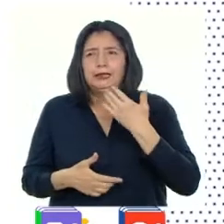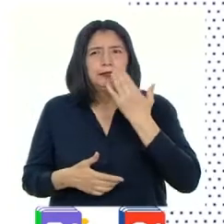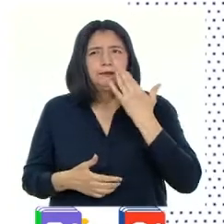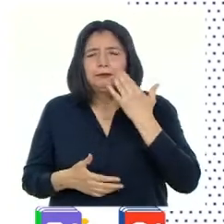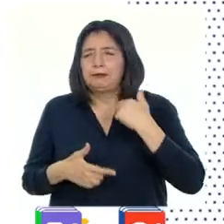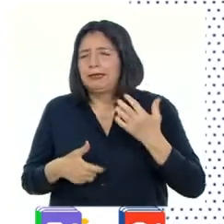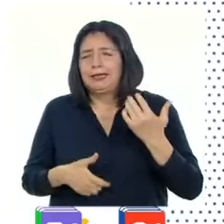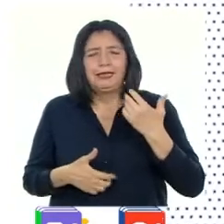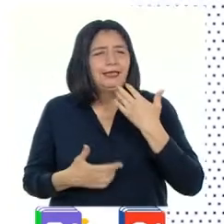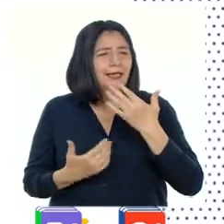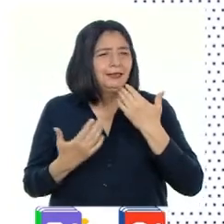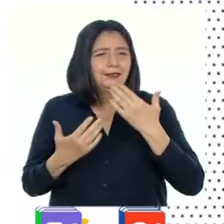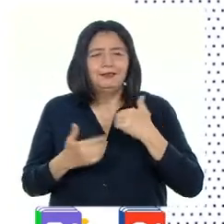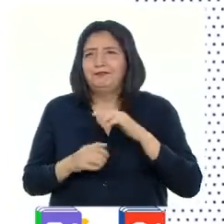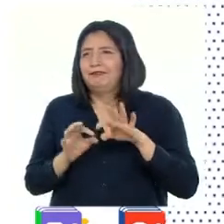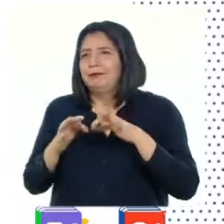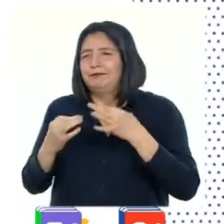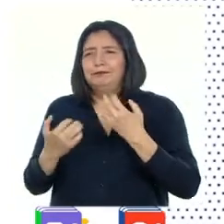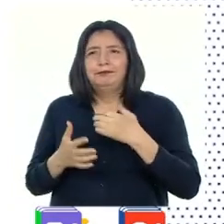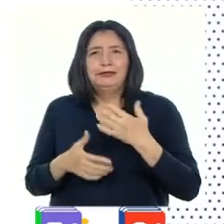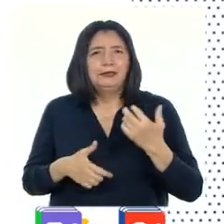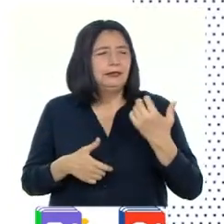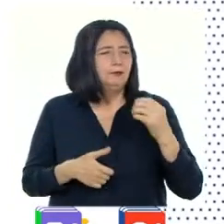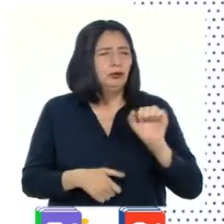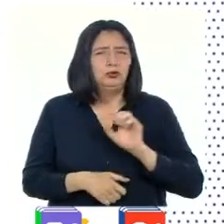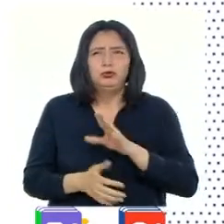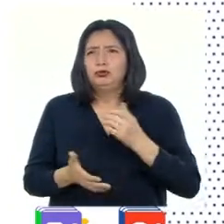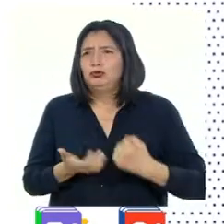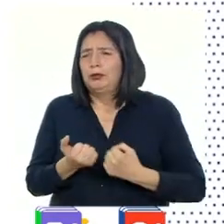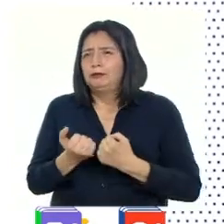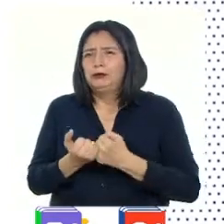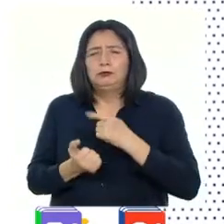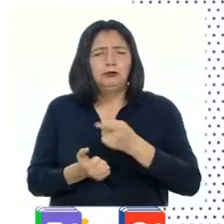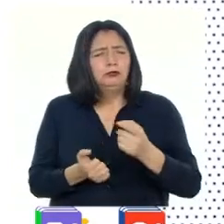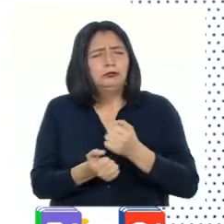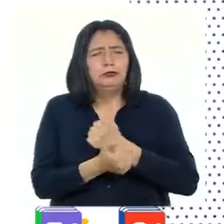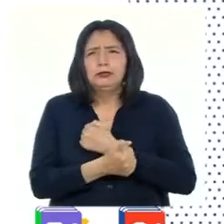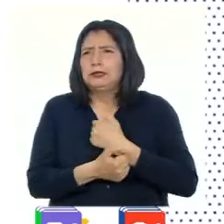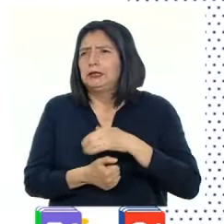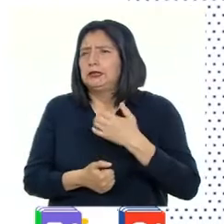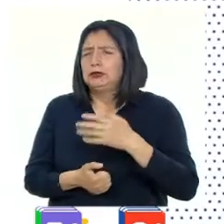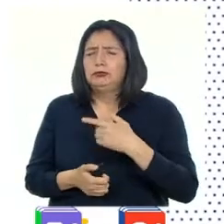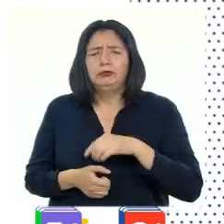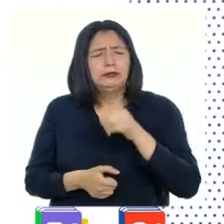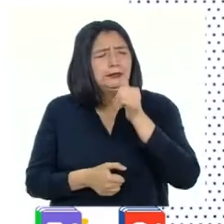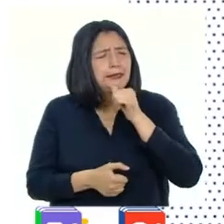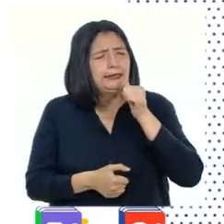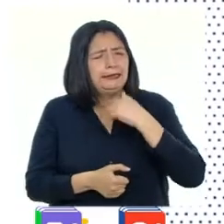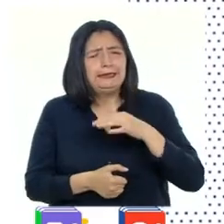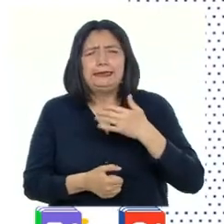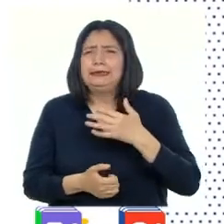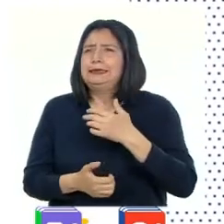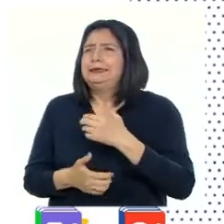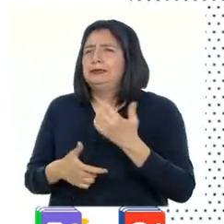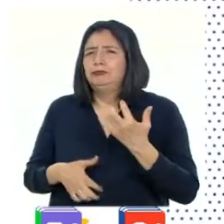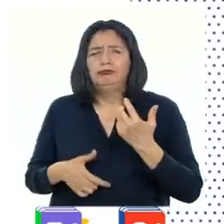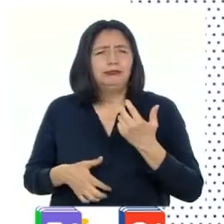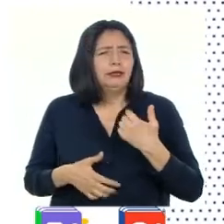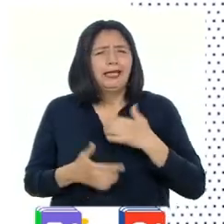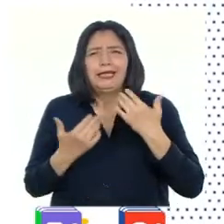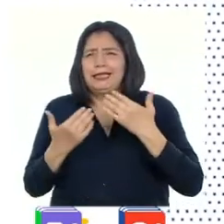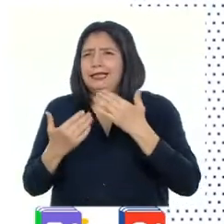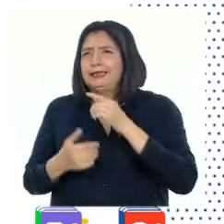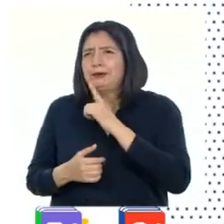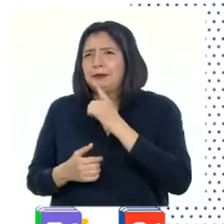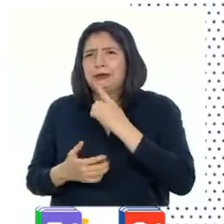mamita, gracias familia, por tu apoyo, por tu cariño y tu paciencia.